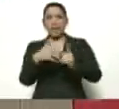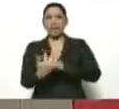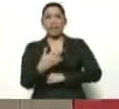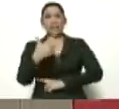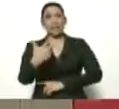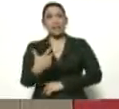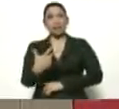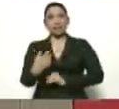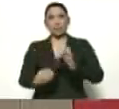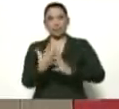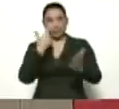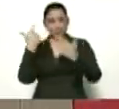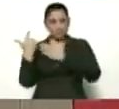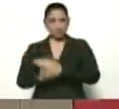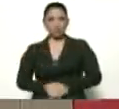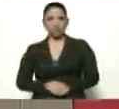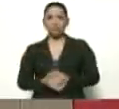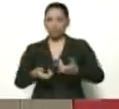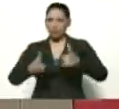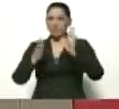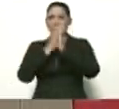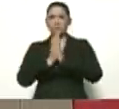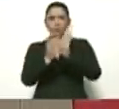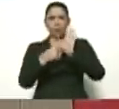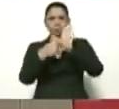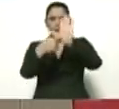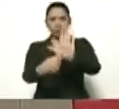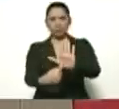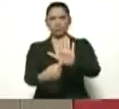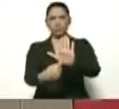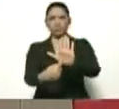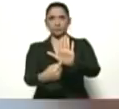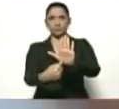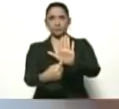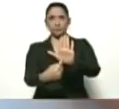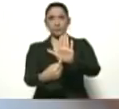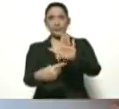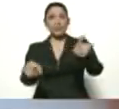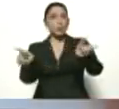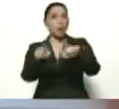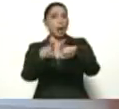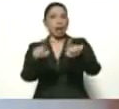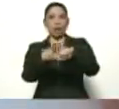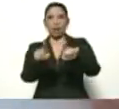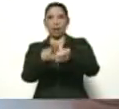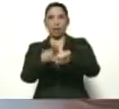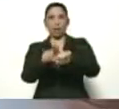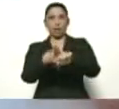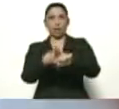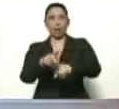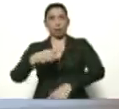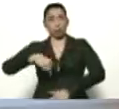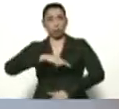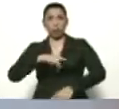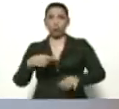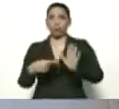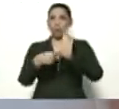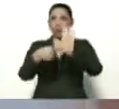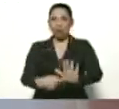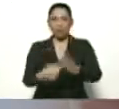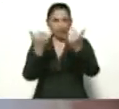crímenes permíteme que les muestre algo parecido a lo que nosotros mostramos ya